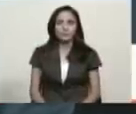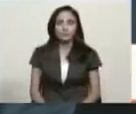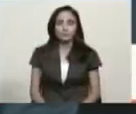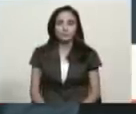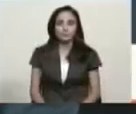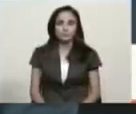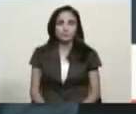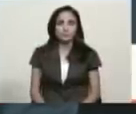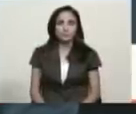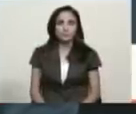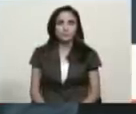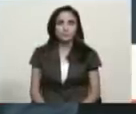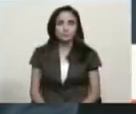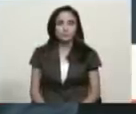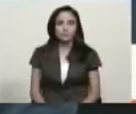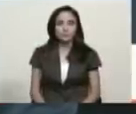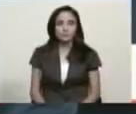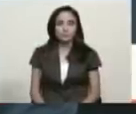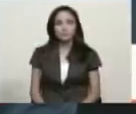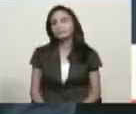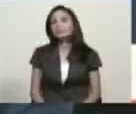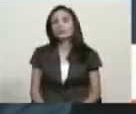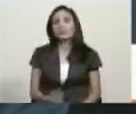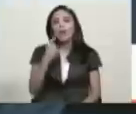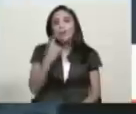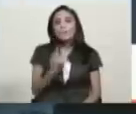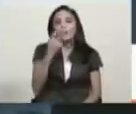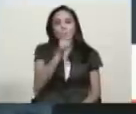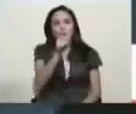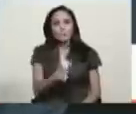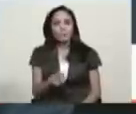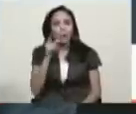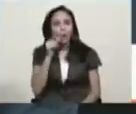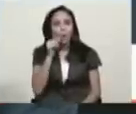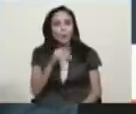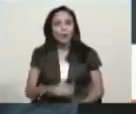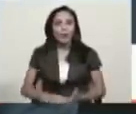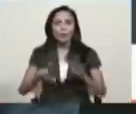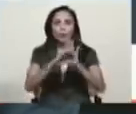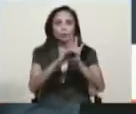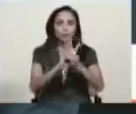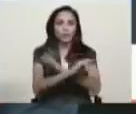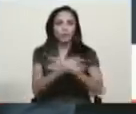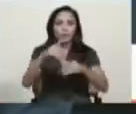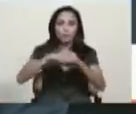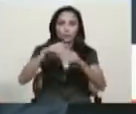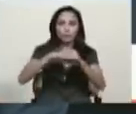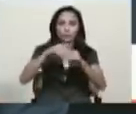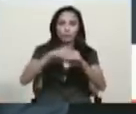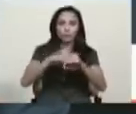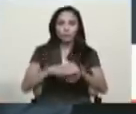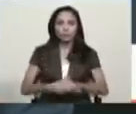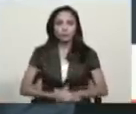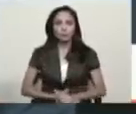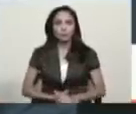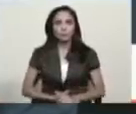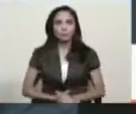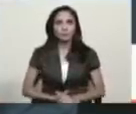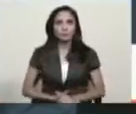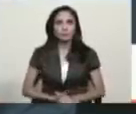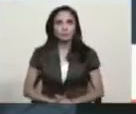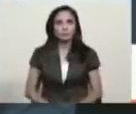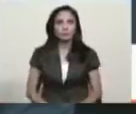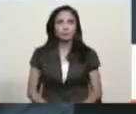El primer constituyente más votado fue nuestro querido y recordado mártir revolucionario comandante Eliezer Otaiza.